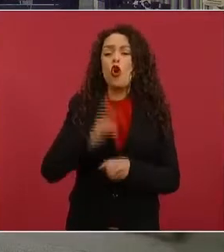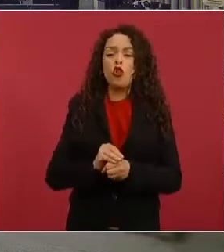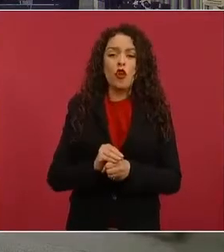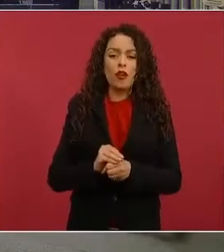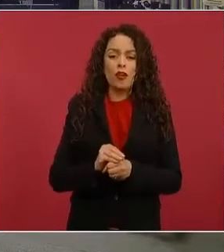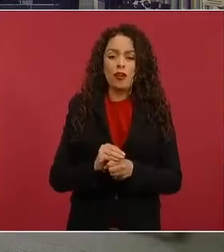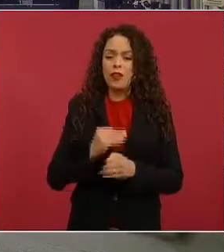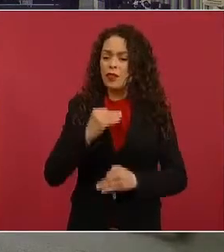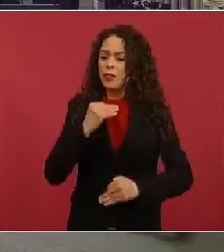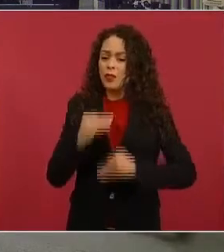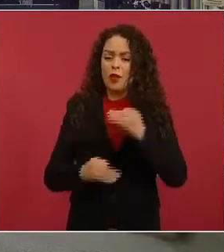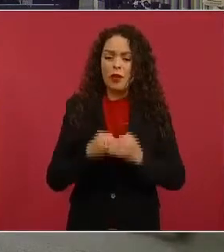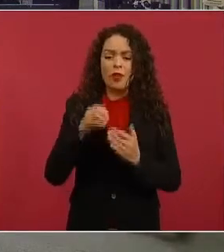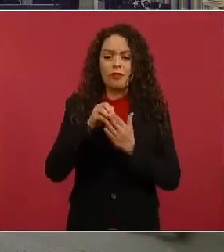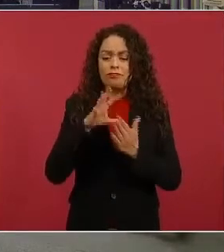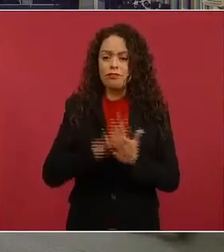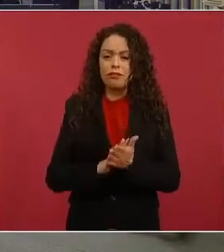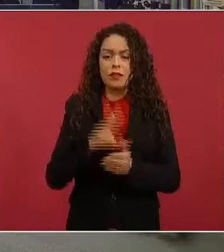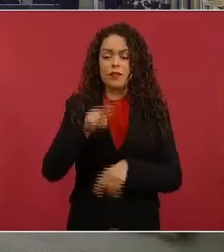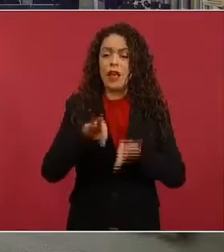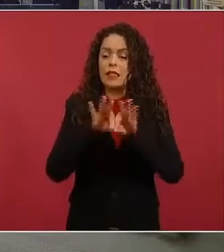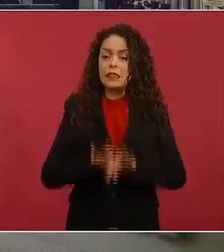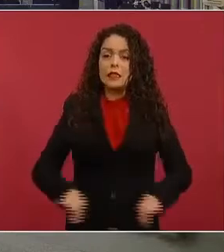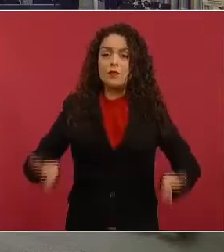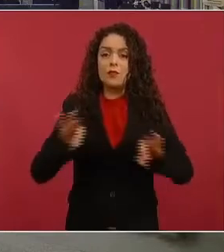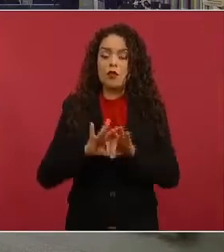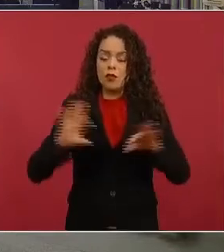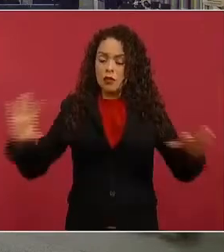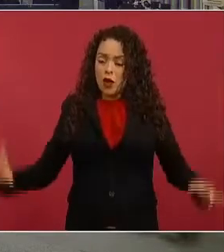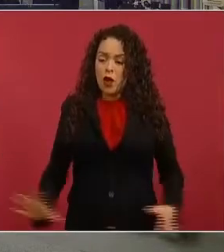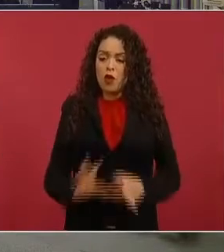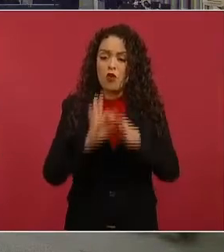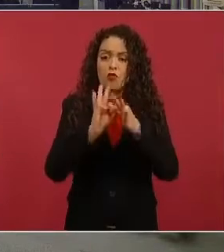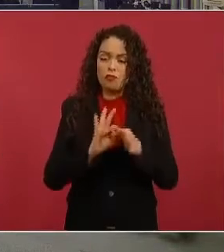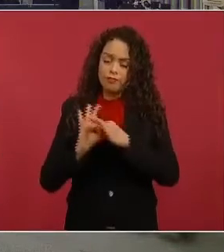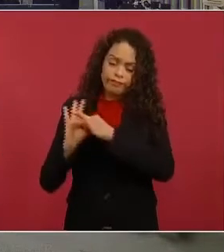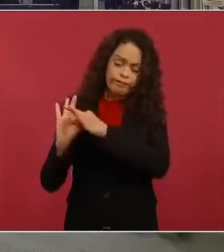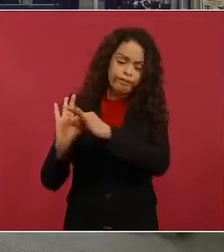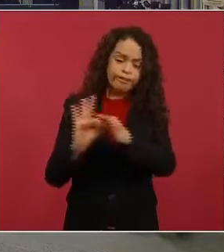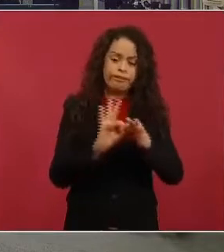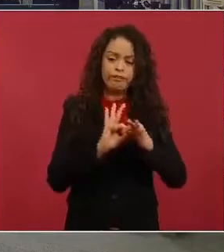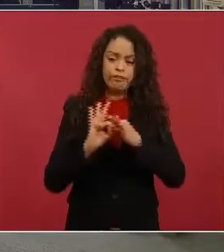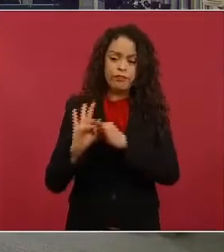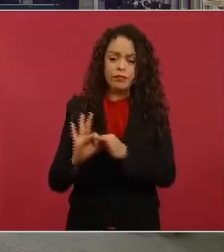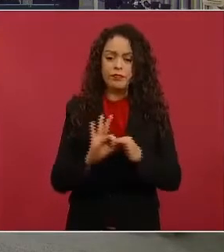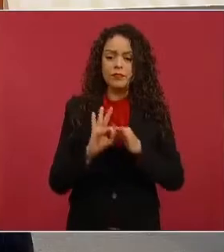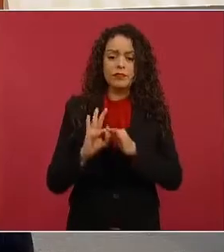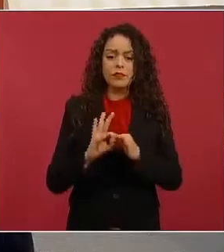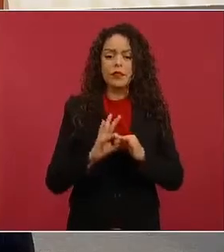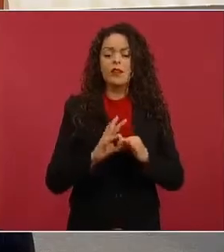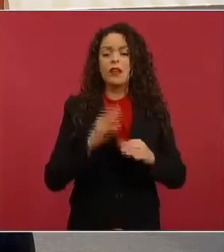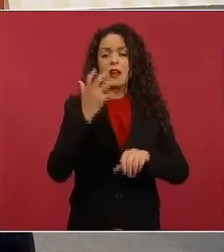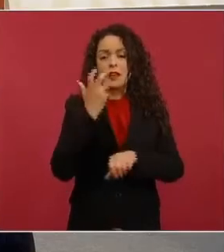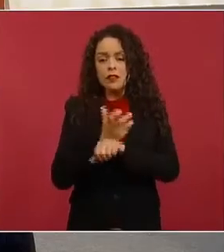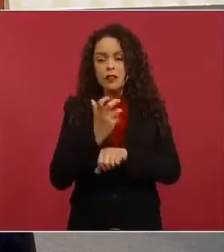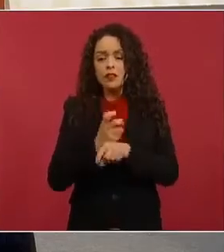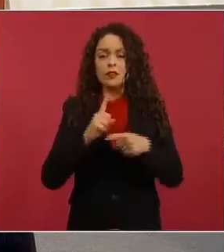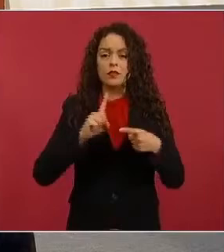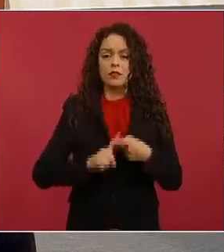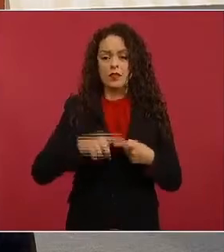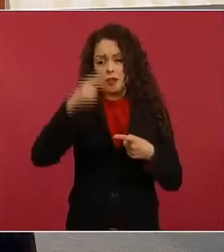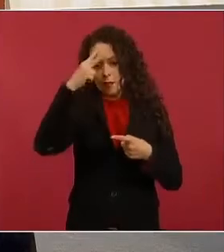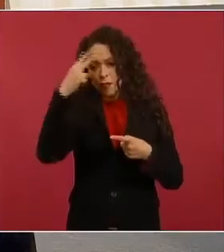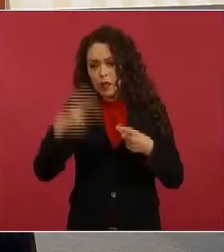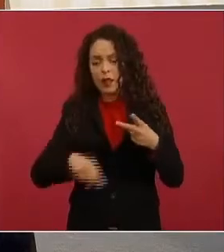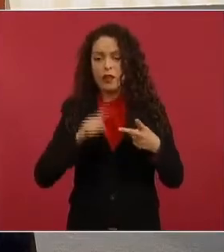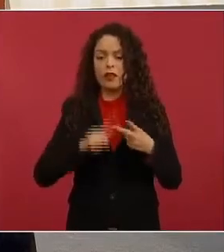Es fundamental la integración económica entre Estados Unidos,